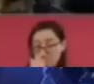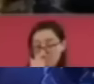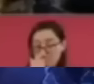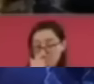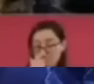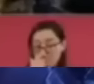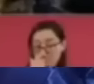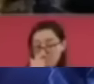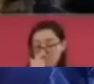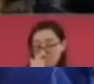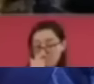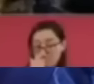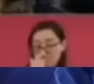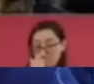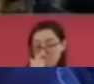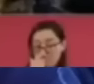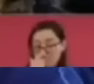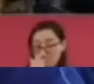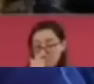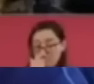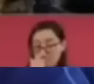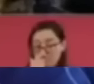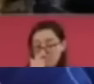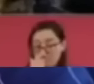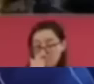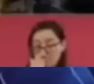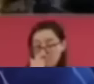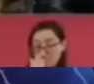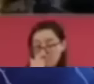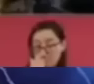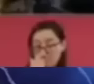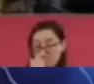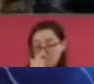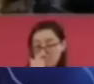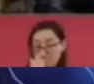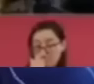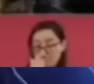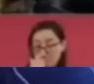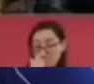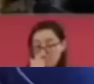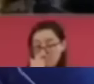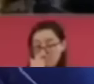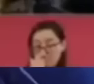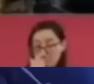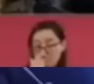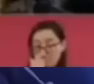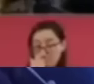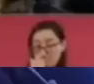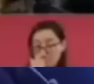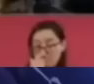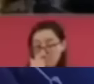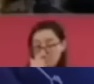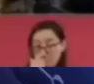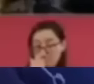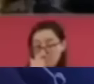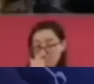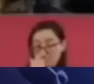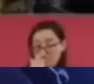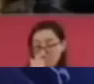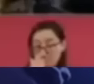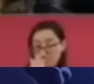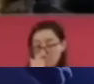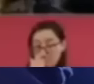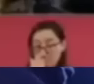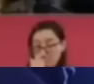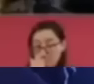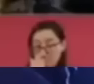presidente que aplique un Cedillo no es posible que El Cártel de la Toa quiera salirse siempre con la suya apliquemos un Cedillo y también